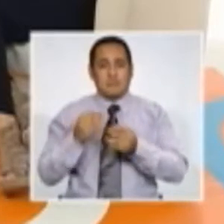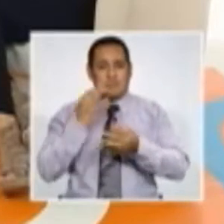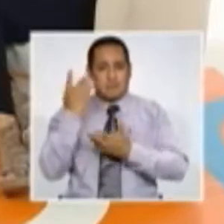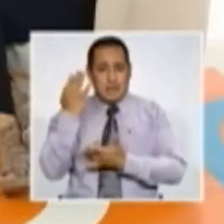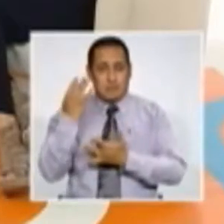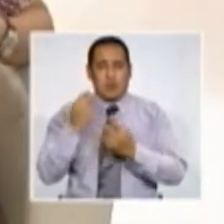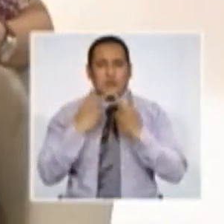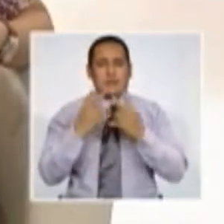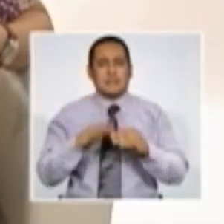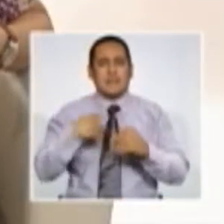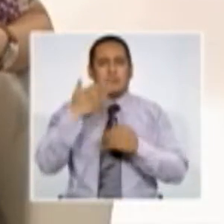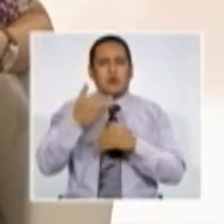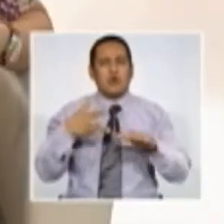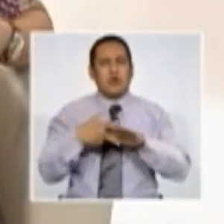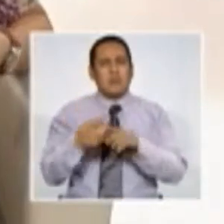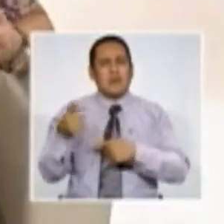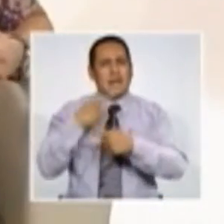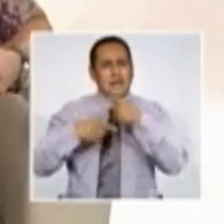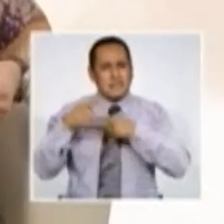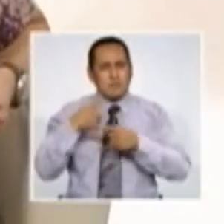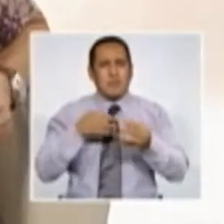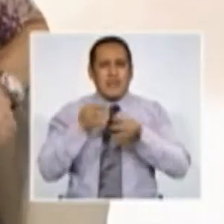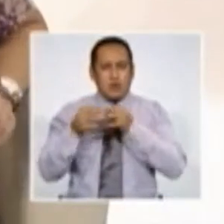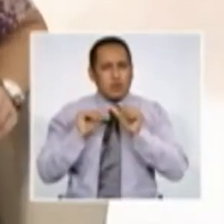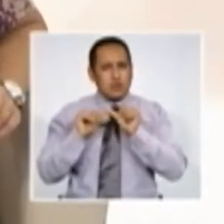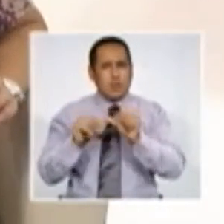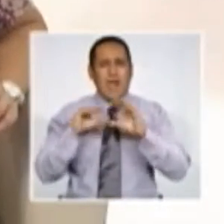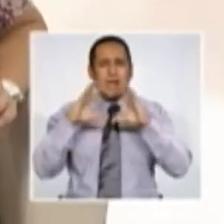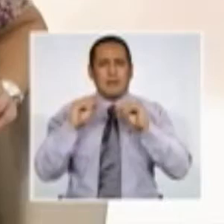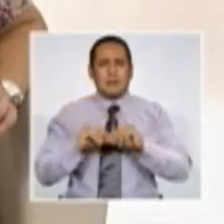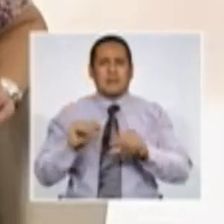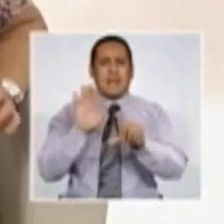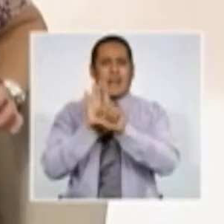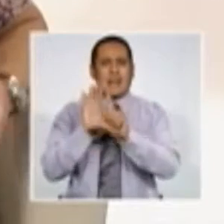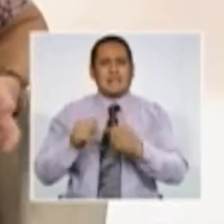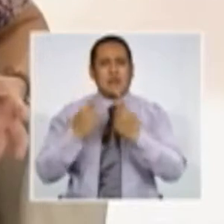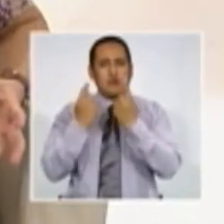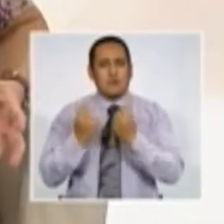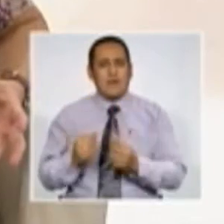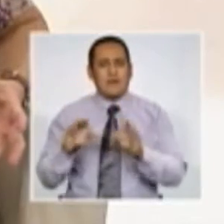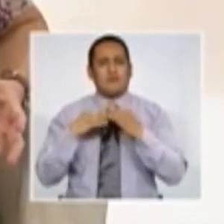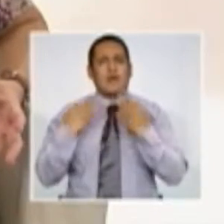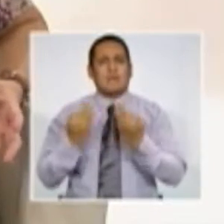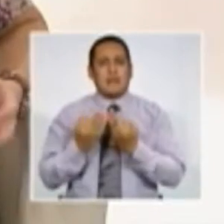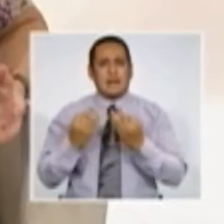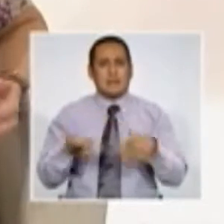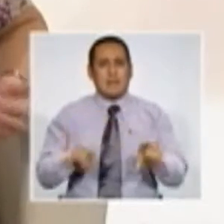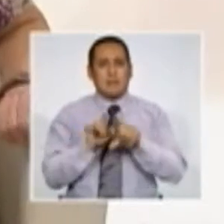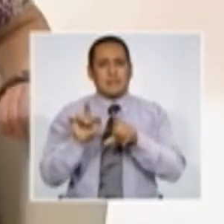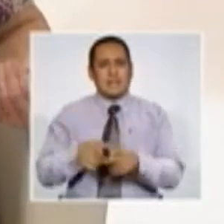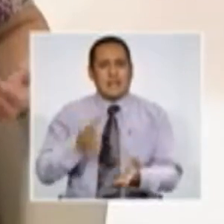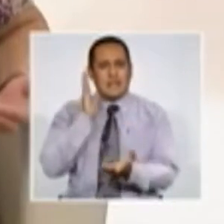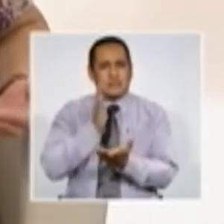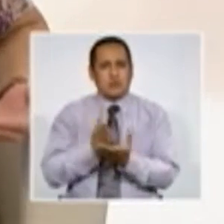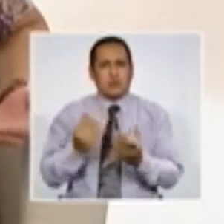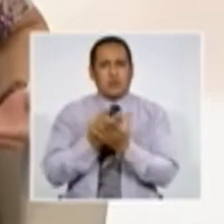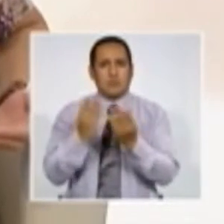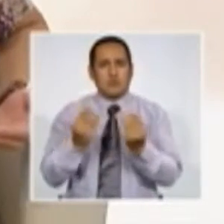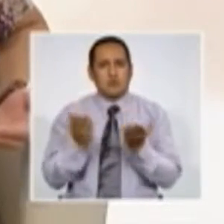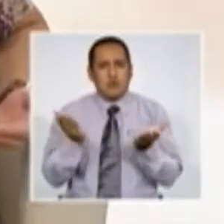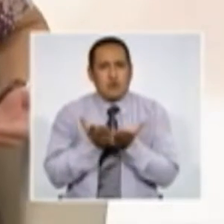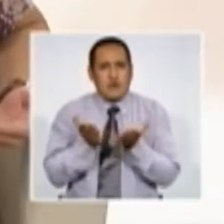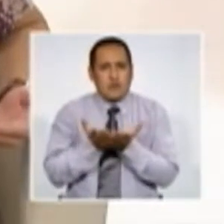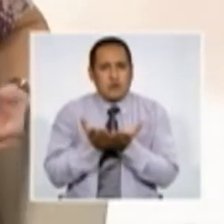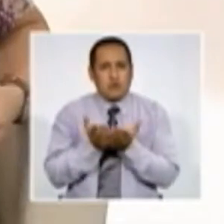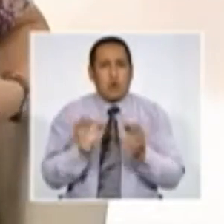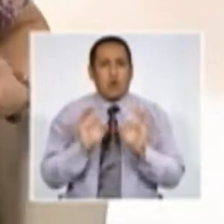ahí, ¿le parece? Luego nos vamos a ir a la pausa, pero regresamos para seguir conversando acerca de la ley de la economía familiar, de las sanciones a